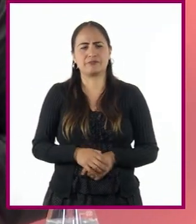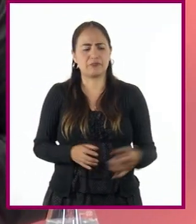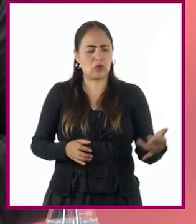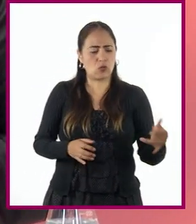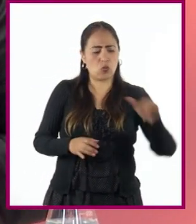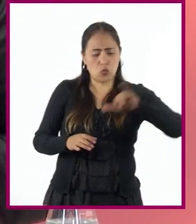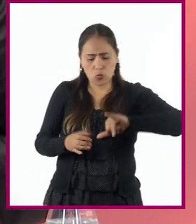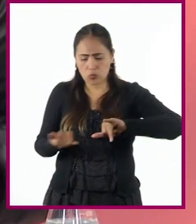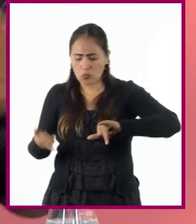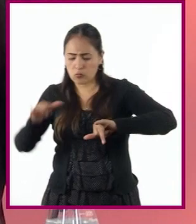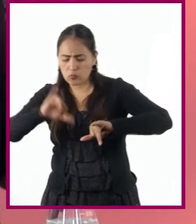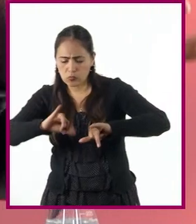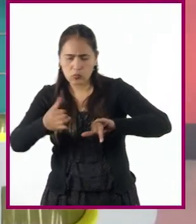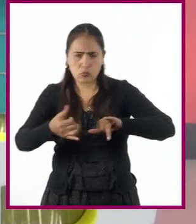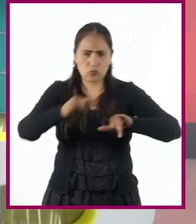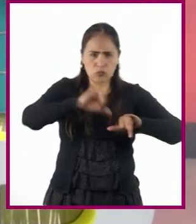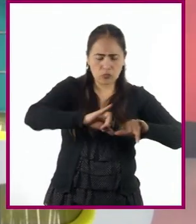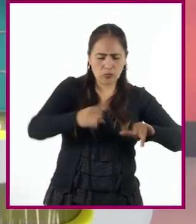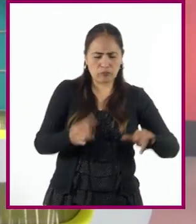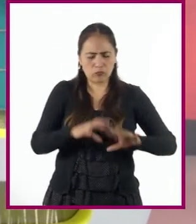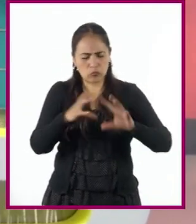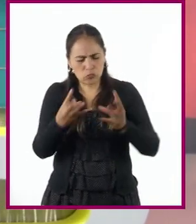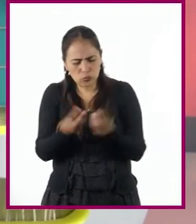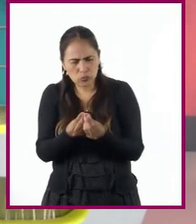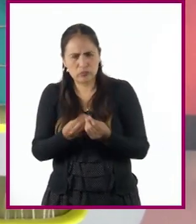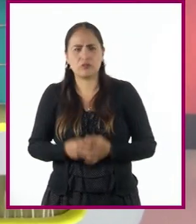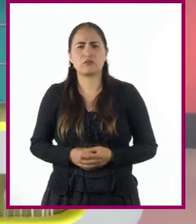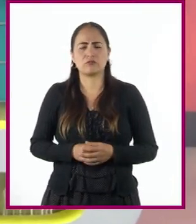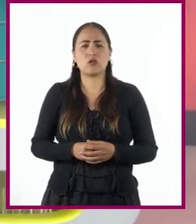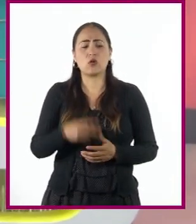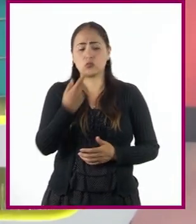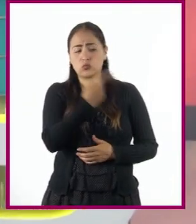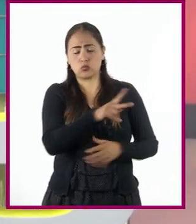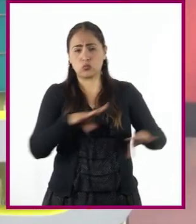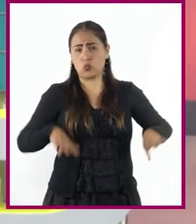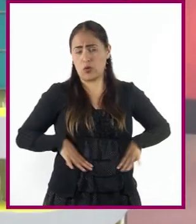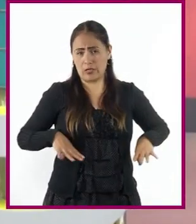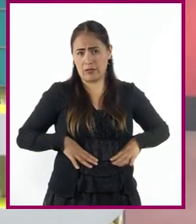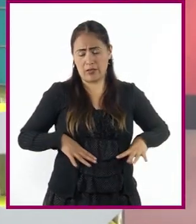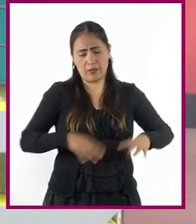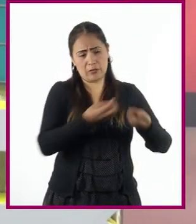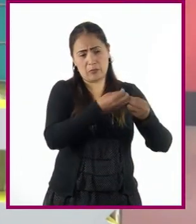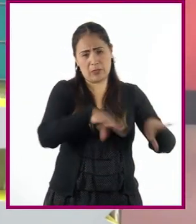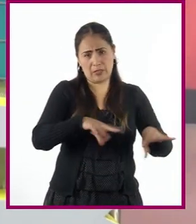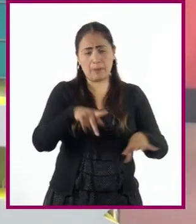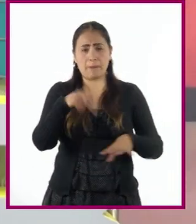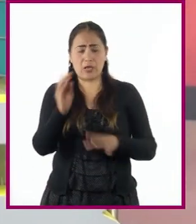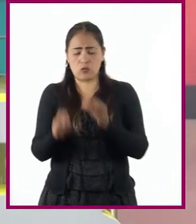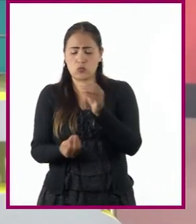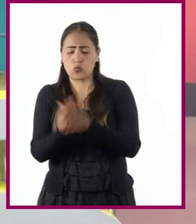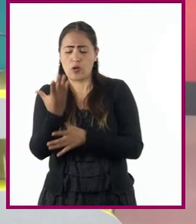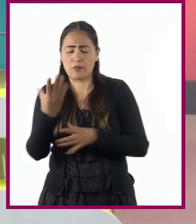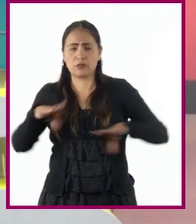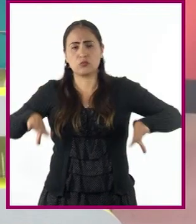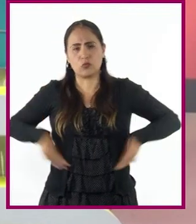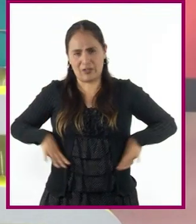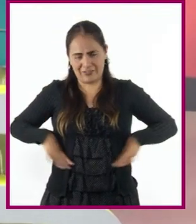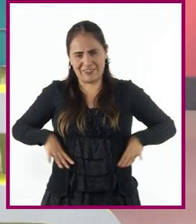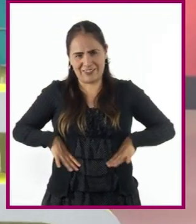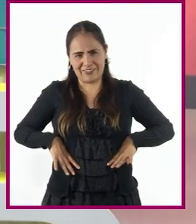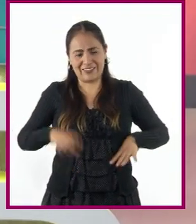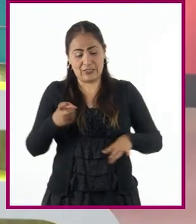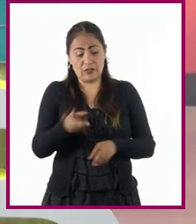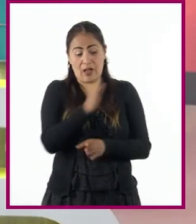entre dos o más sustancias, las cuales pierden propiedades formando nuevas sustancias con propiedades diferentes a